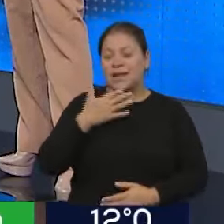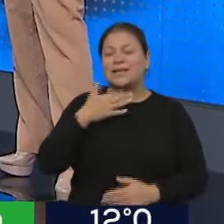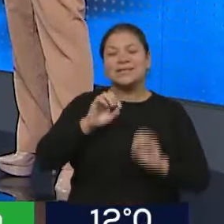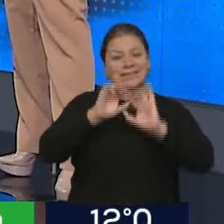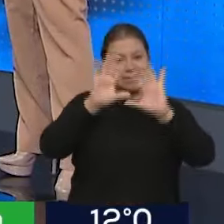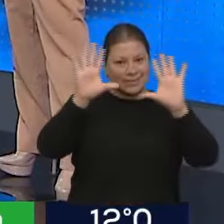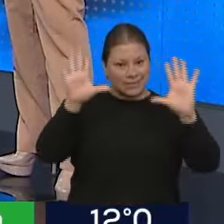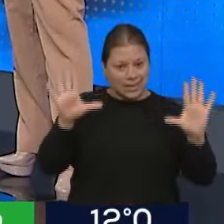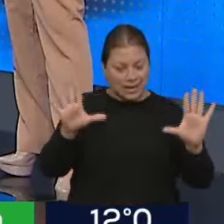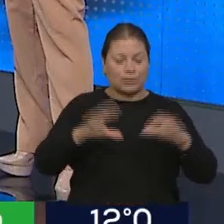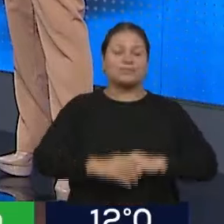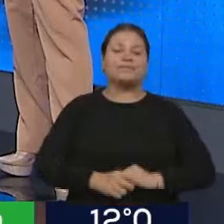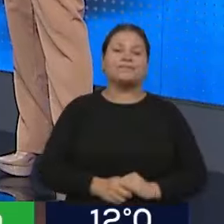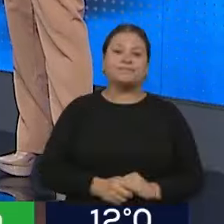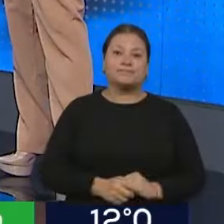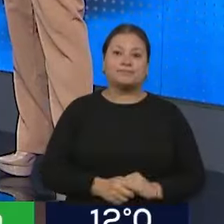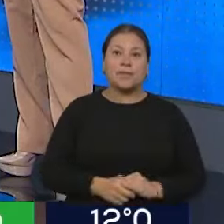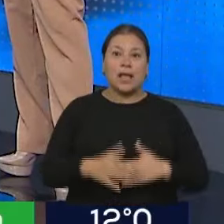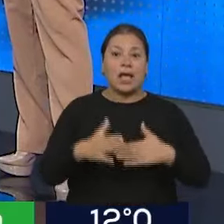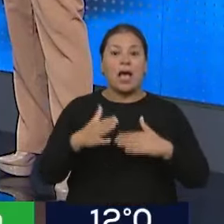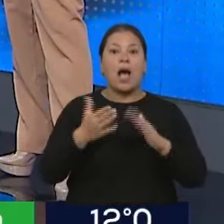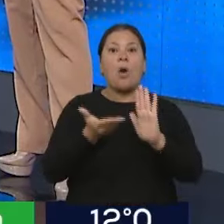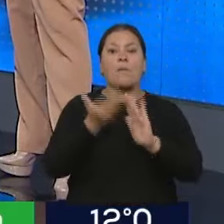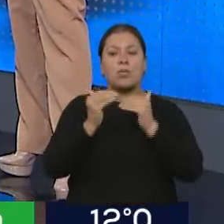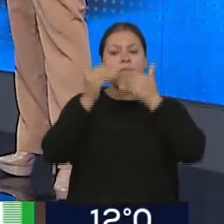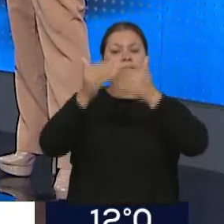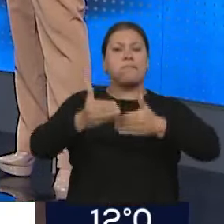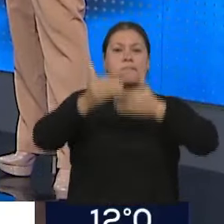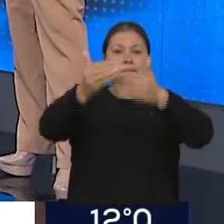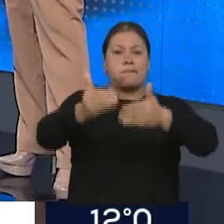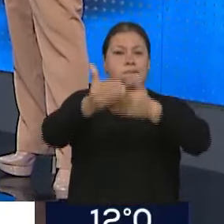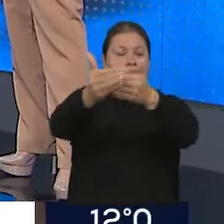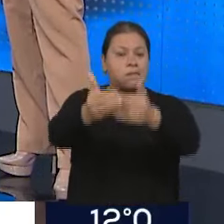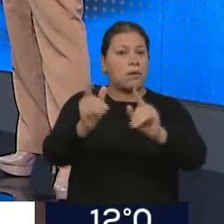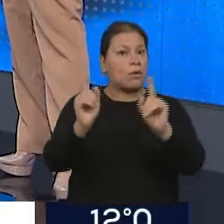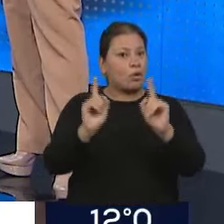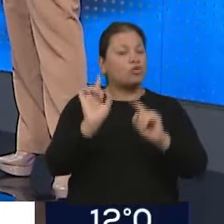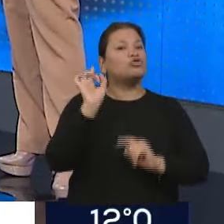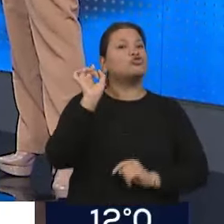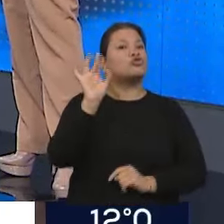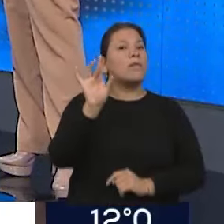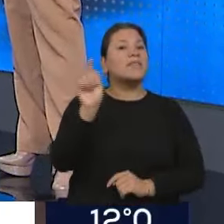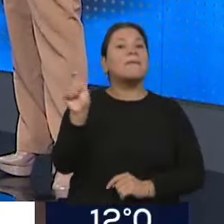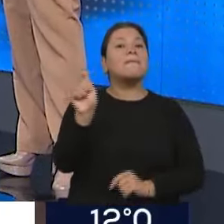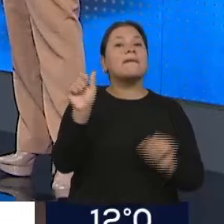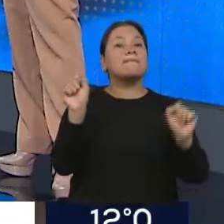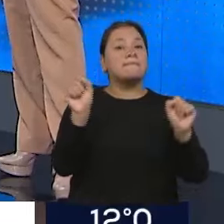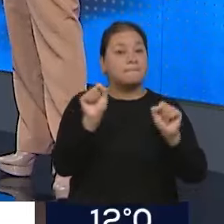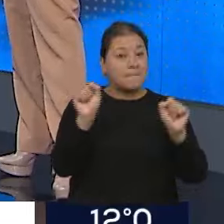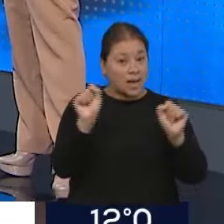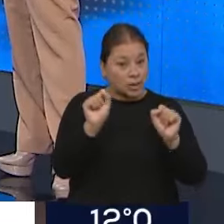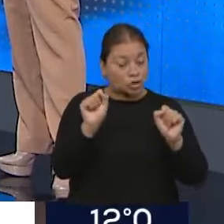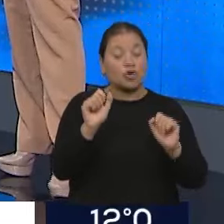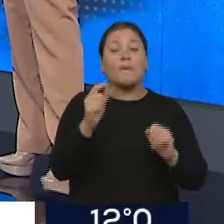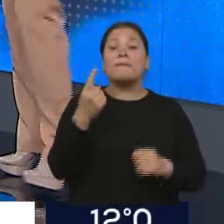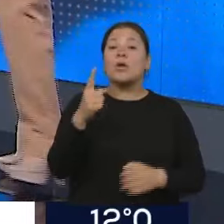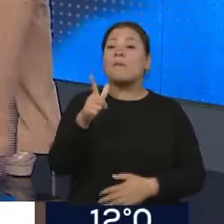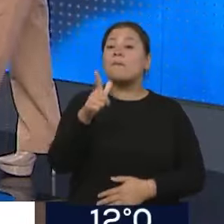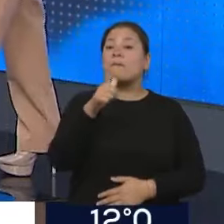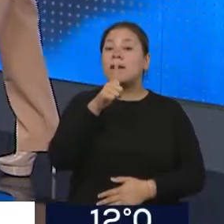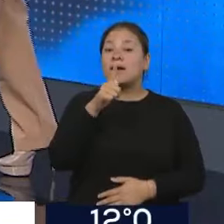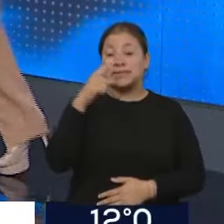no es indefinida la postergación de los aumentos, por ahora si esto no sucede en el mes de mayo, en junio está previsto que así